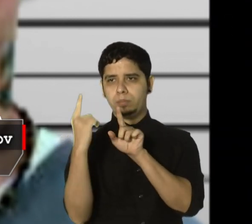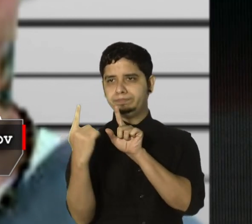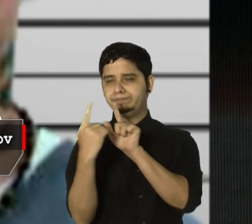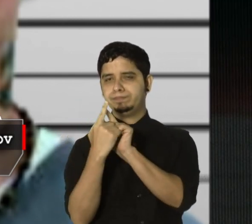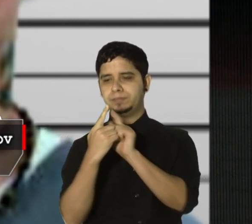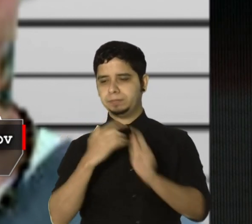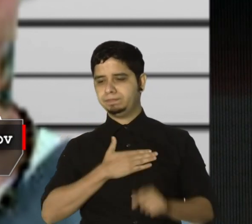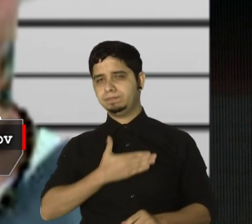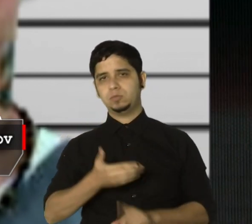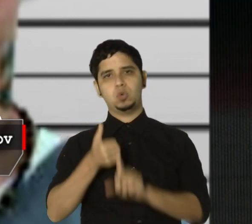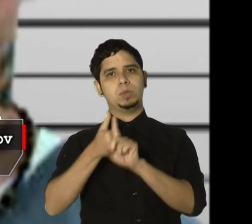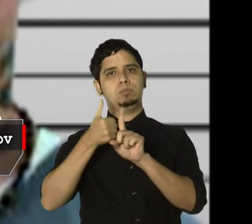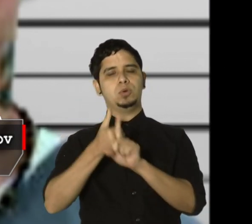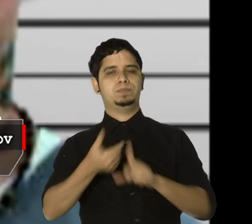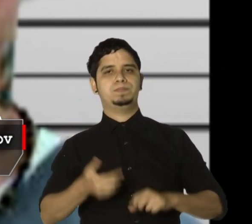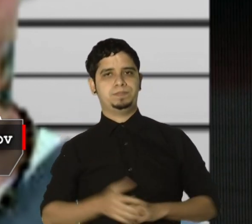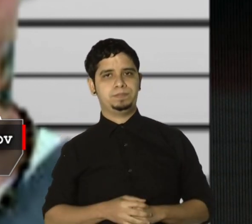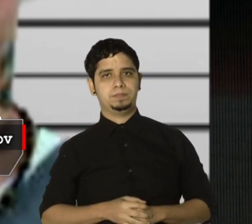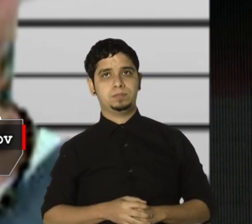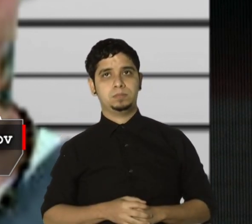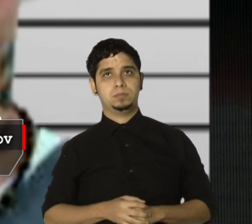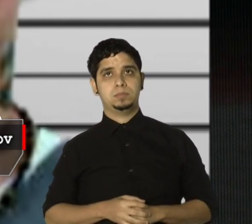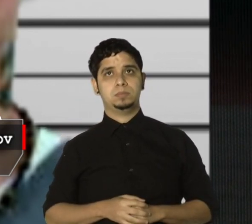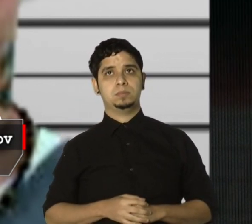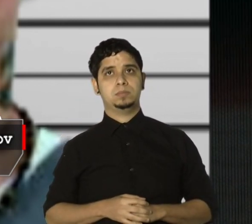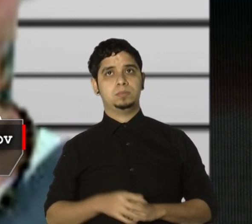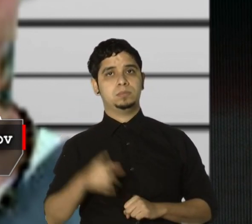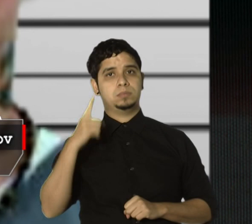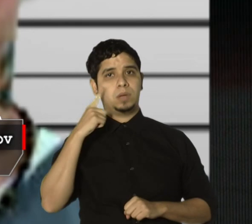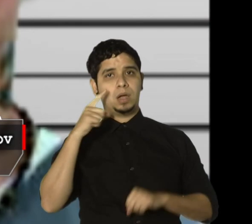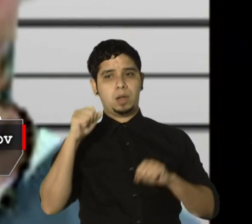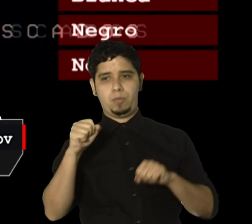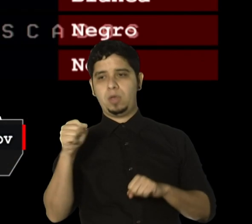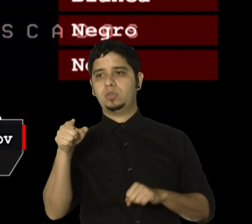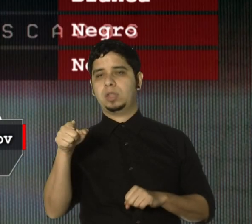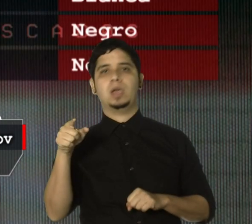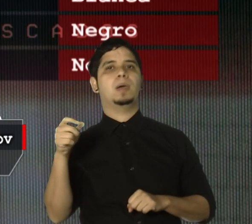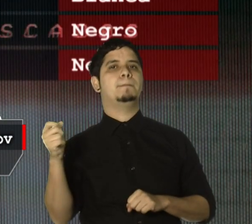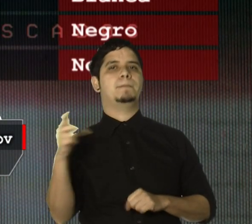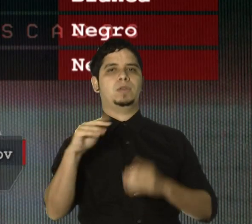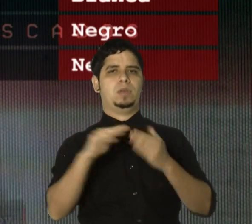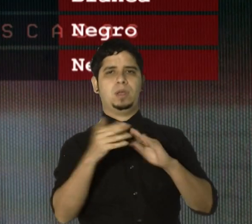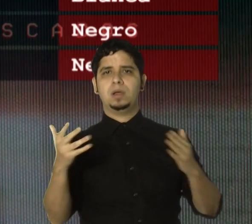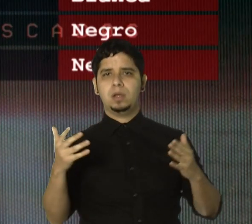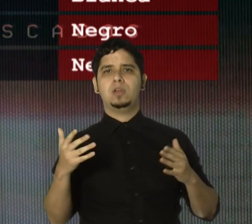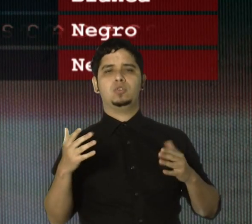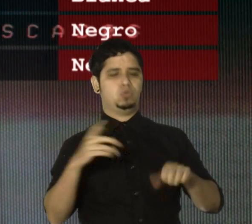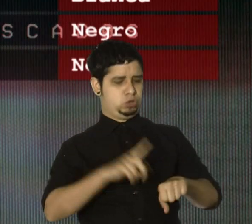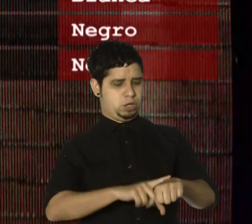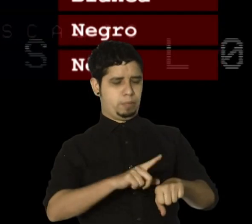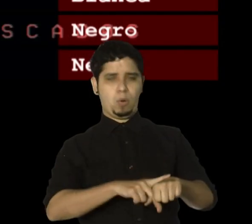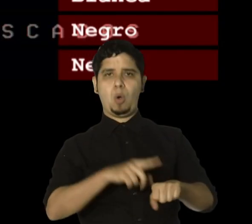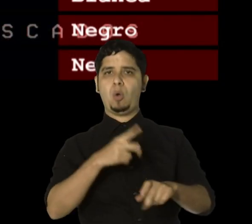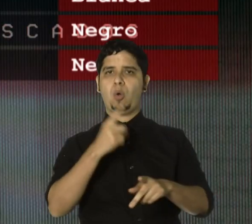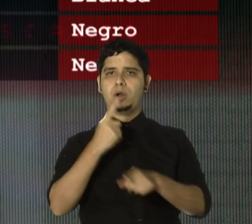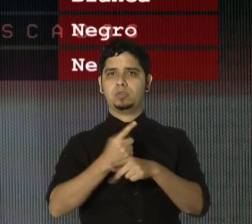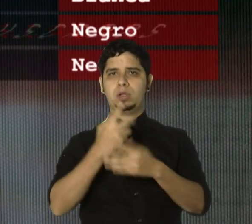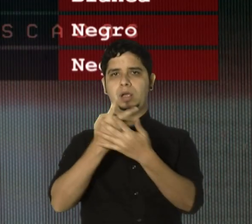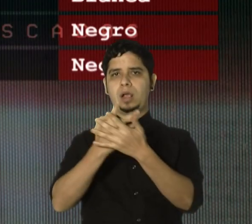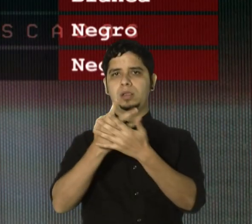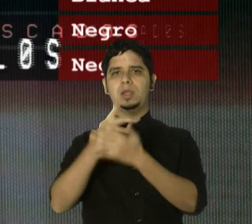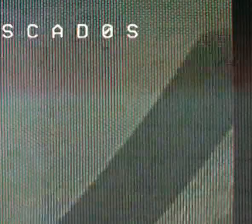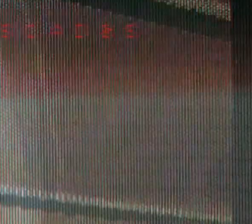entregar para que se pueda volver a la sociedad, cumpla su condena y poder